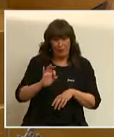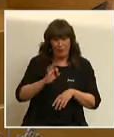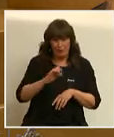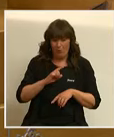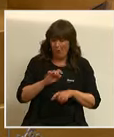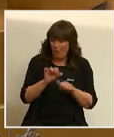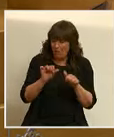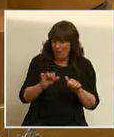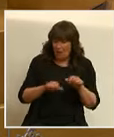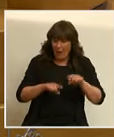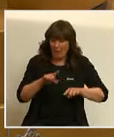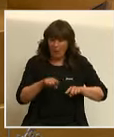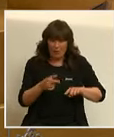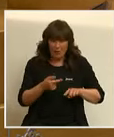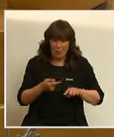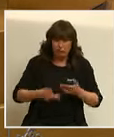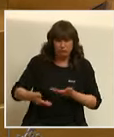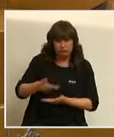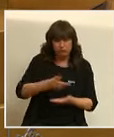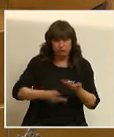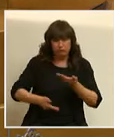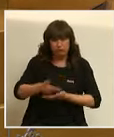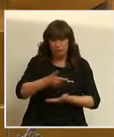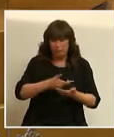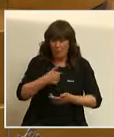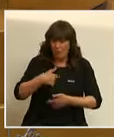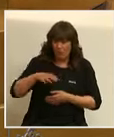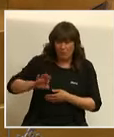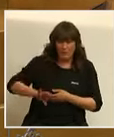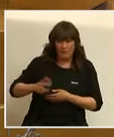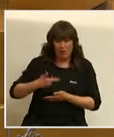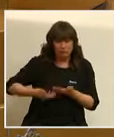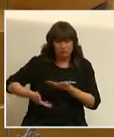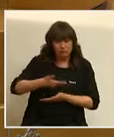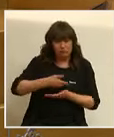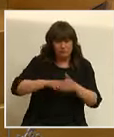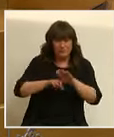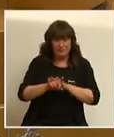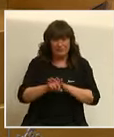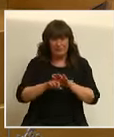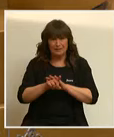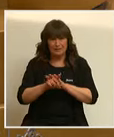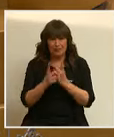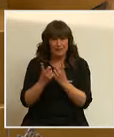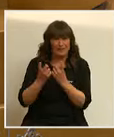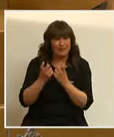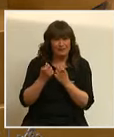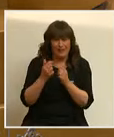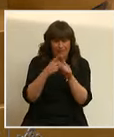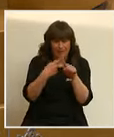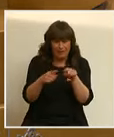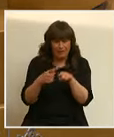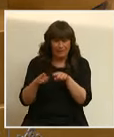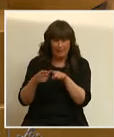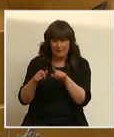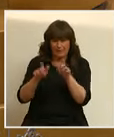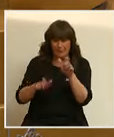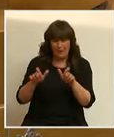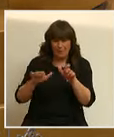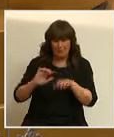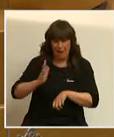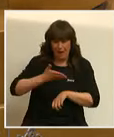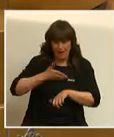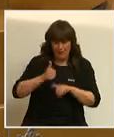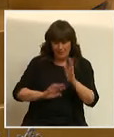manera, han colaborado con su gran cariño y profesionalidad en la gestión de las distintas necesidades que han presentado los afectados del